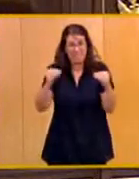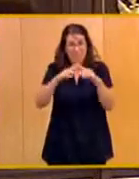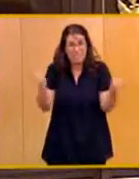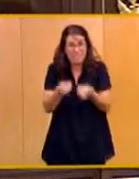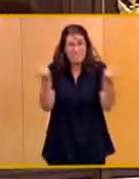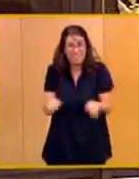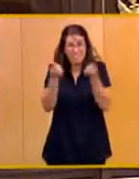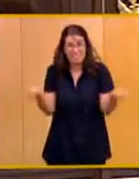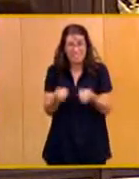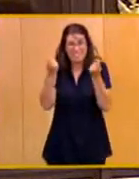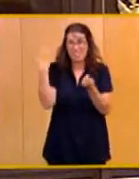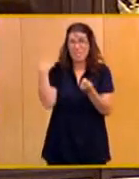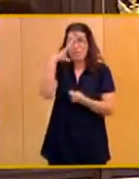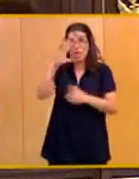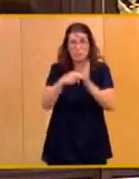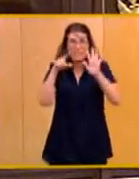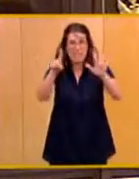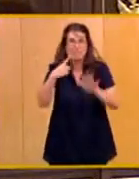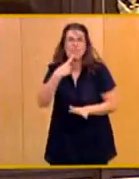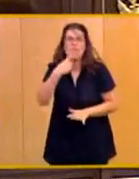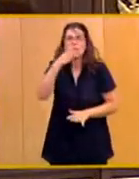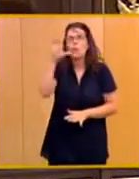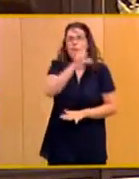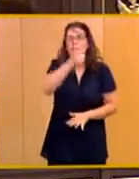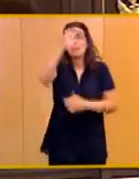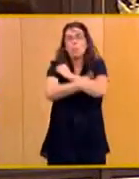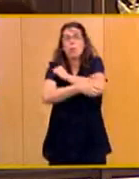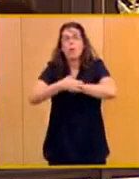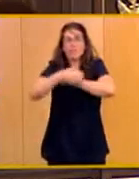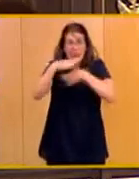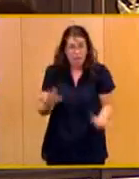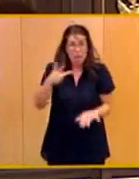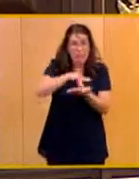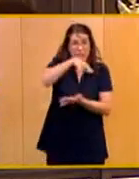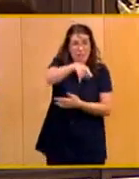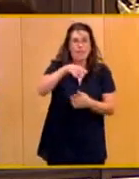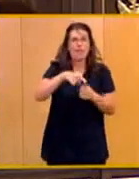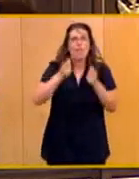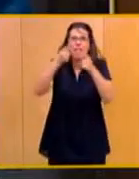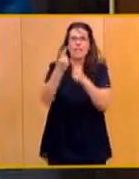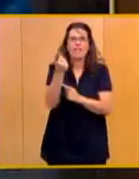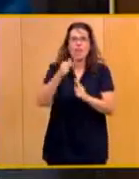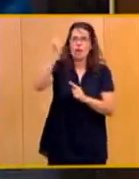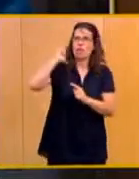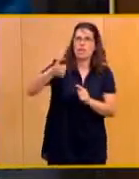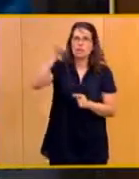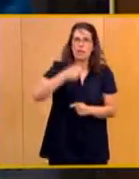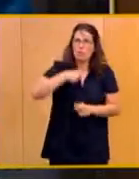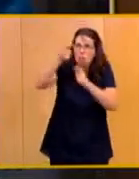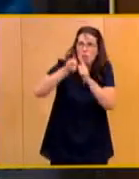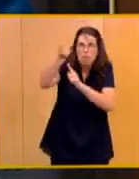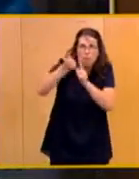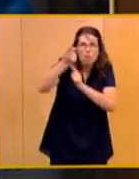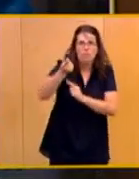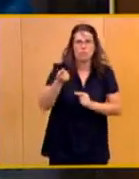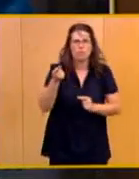con afirmaciones como que las comunidades más pobres son ahora las que pagan y dan dinero a las más ricas, sabían lo que hacían y sabían que